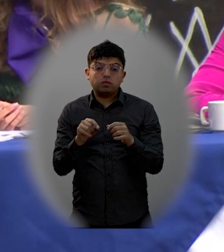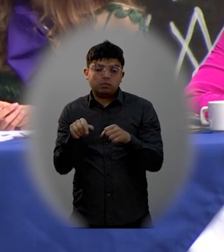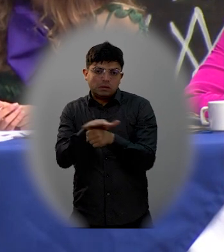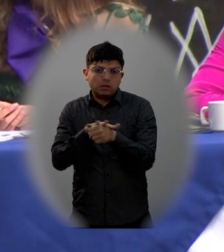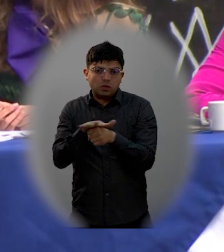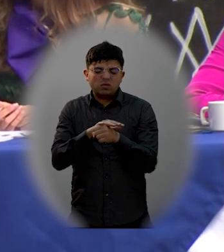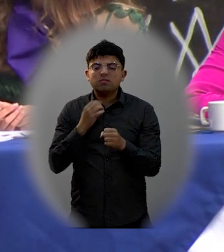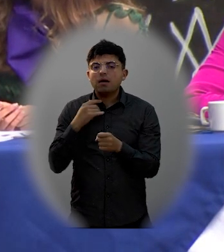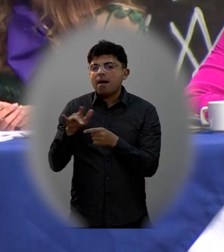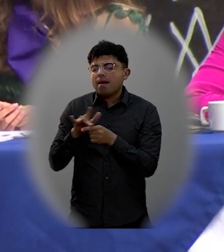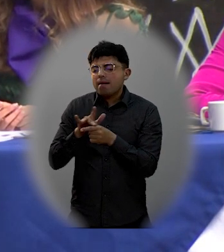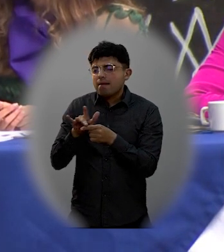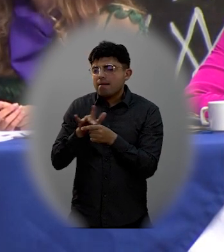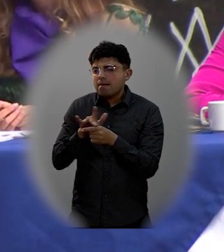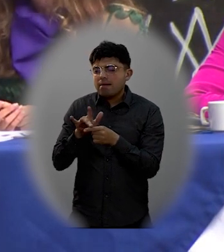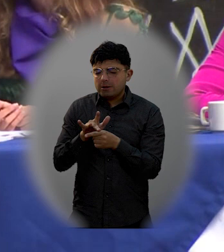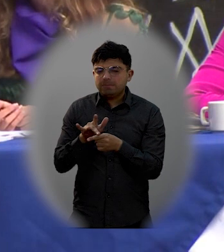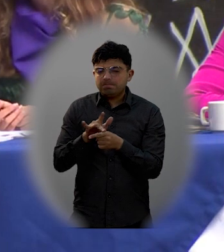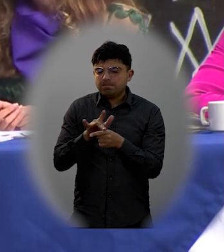se han presentado los casos, pero la implementación